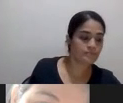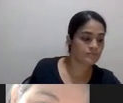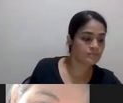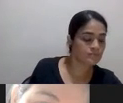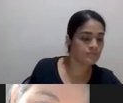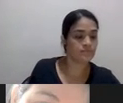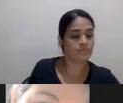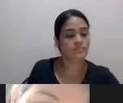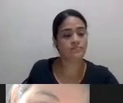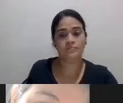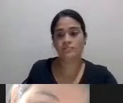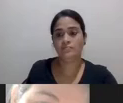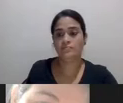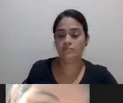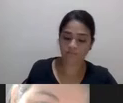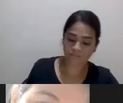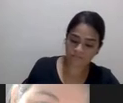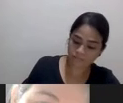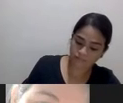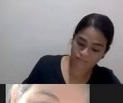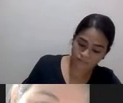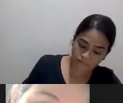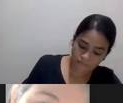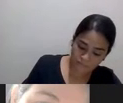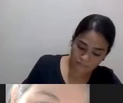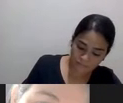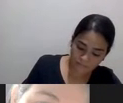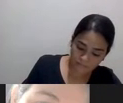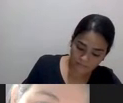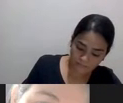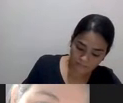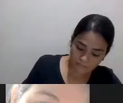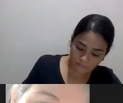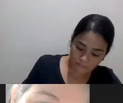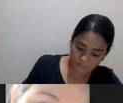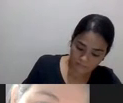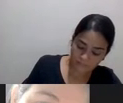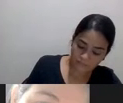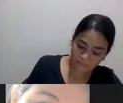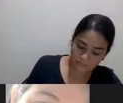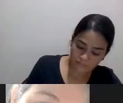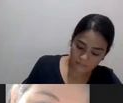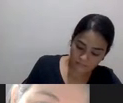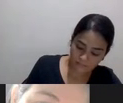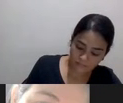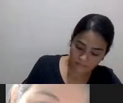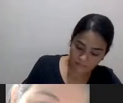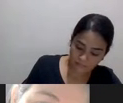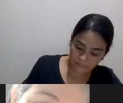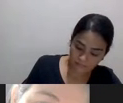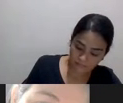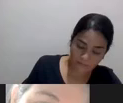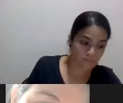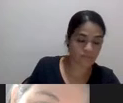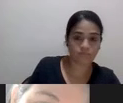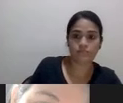o no? Ah, sí. Sí. Ah, eso es que me asusta. Es que cuando usted dice, cuando usted